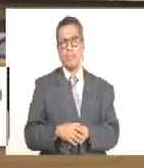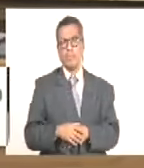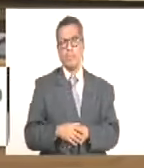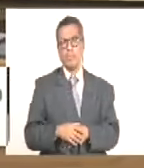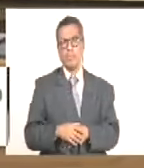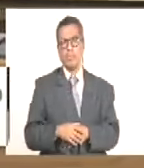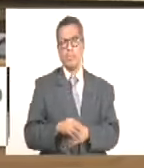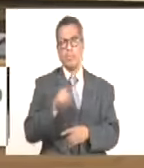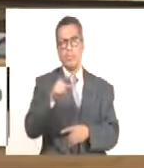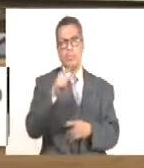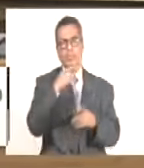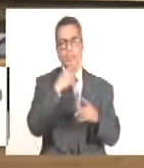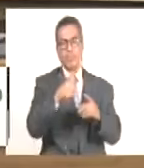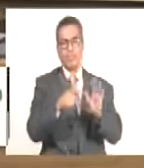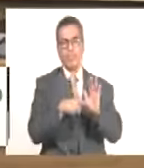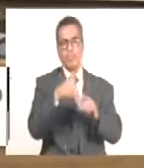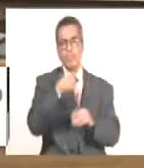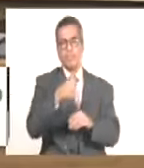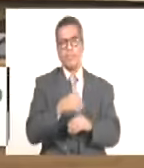Mejor apago el micrófono.